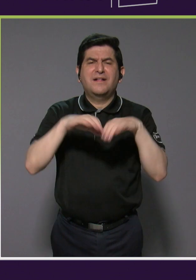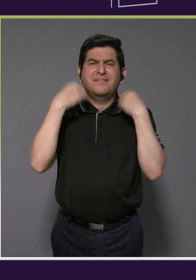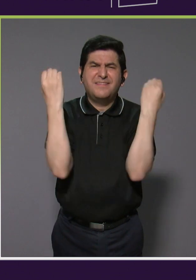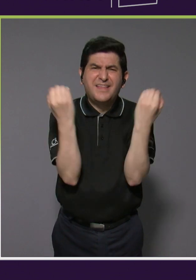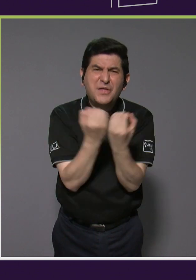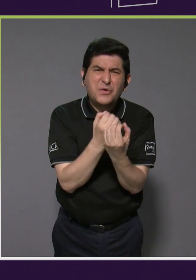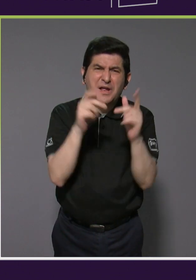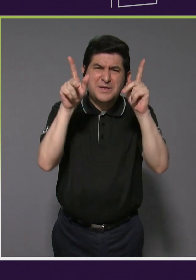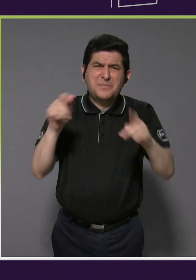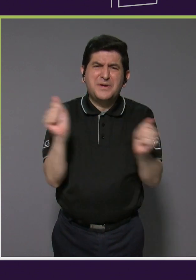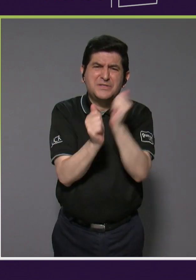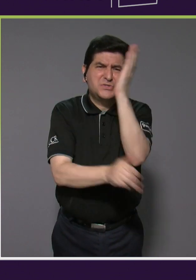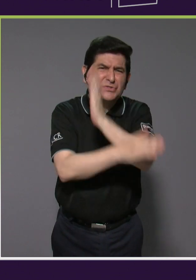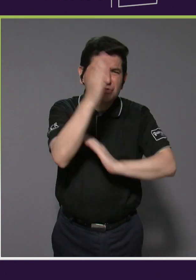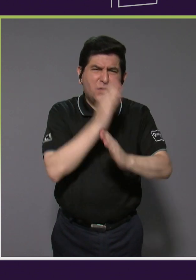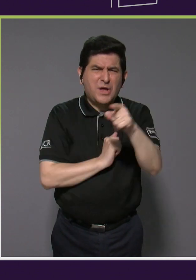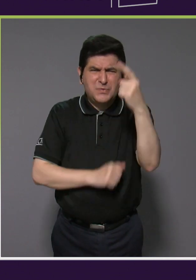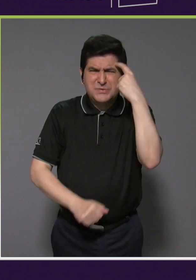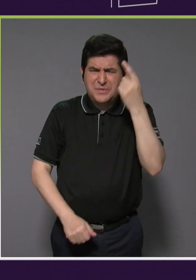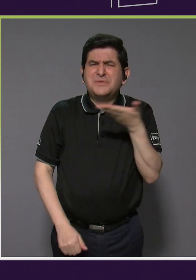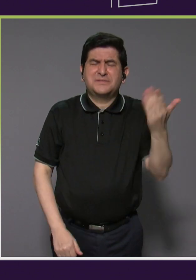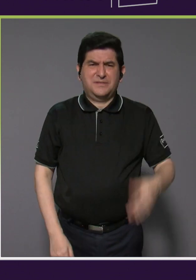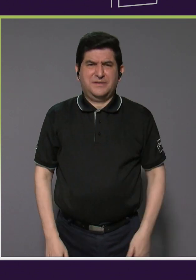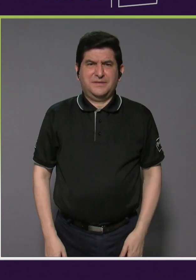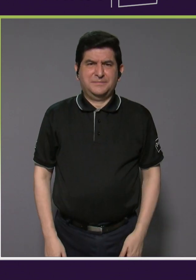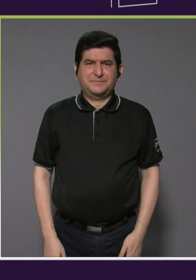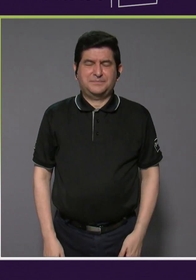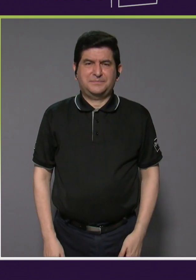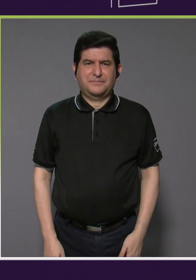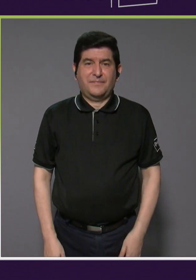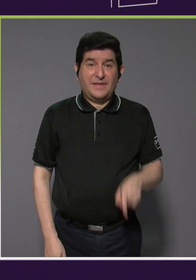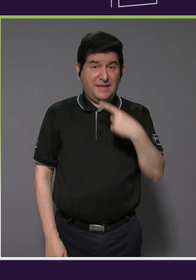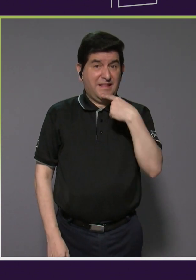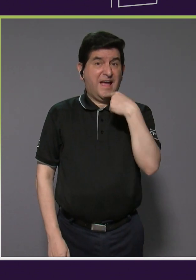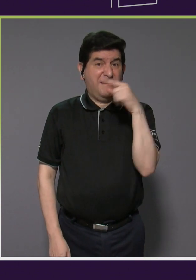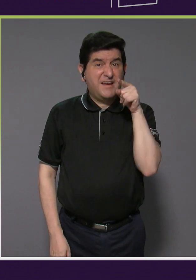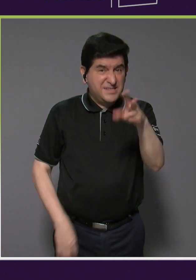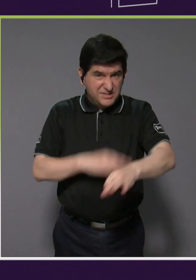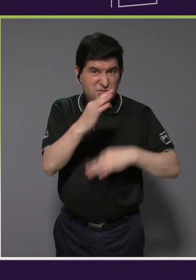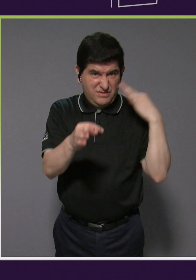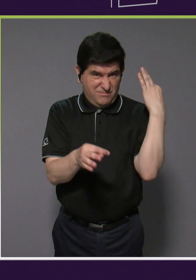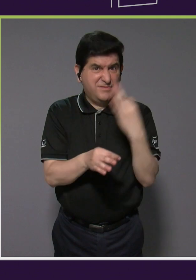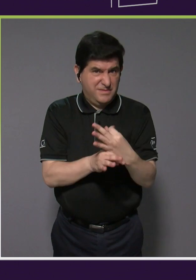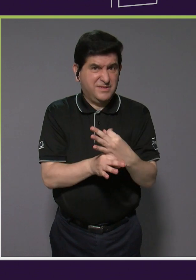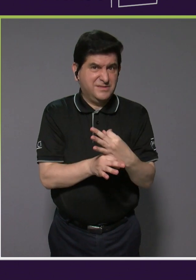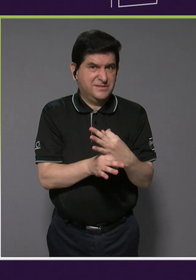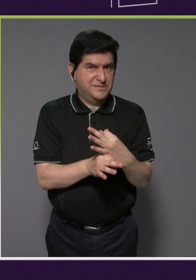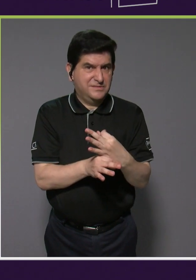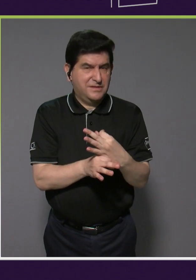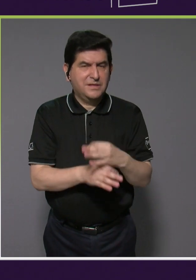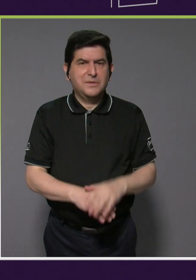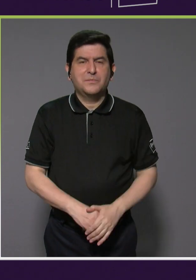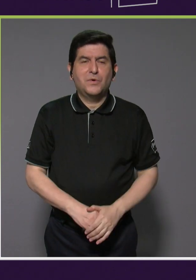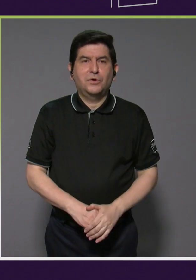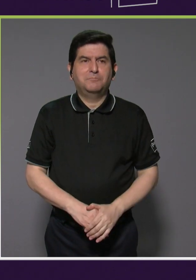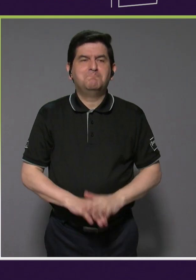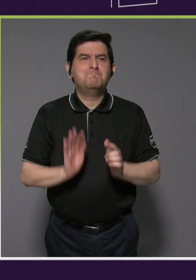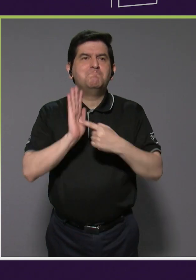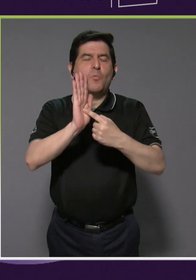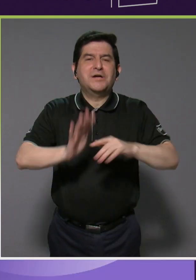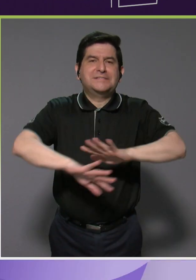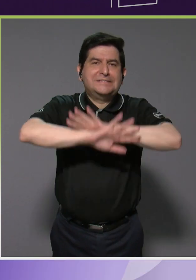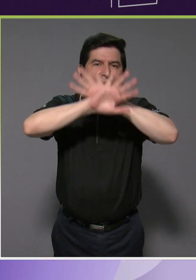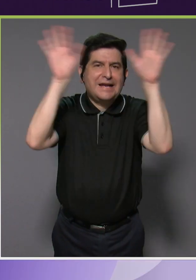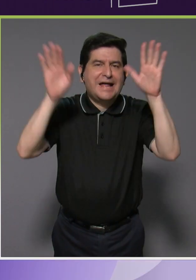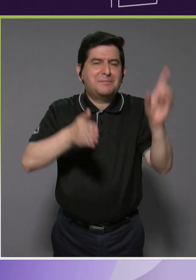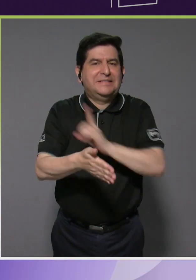organización de las personas con discapacidad. ¿Qué piensa usted de eso? Vamos, es que esa aseveración es precisamente clara evidencia